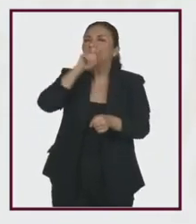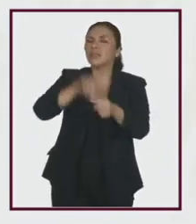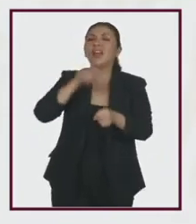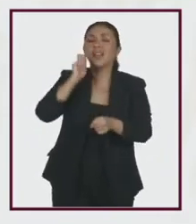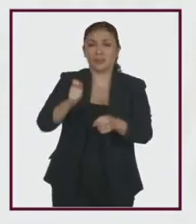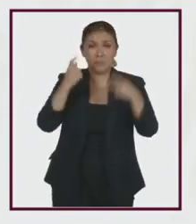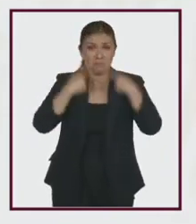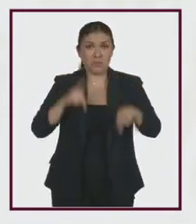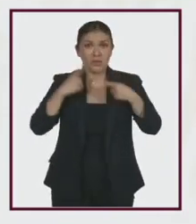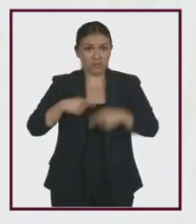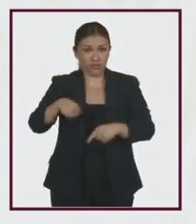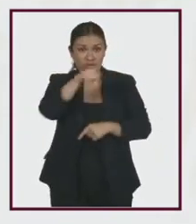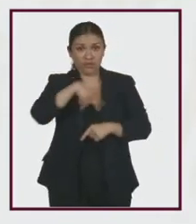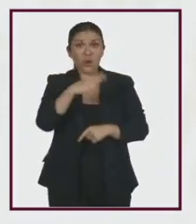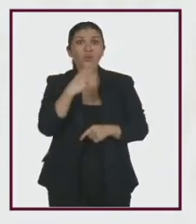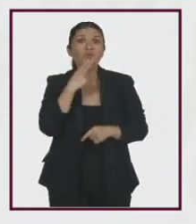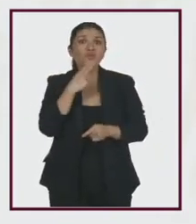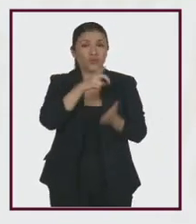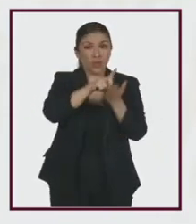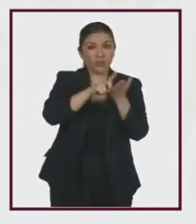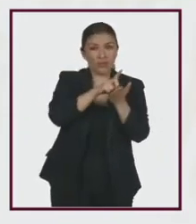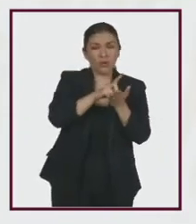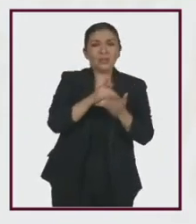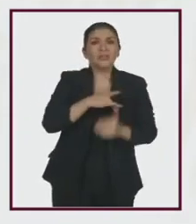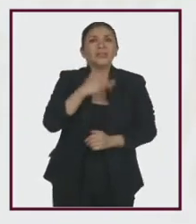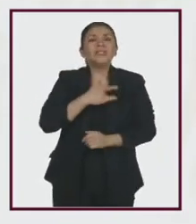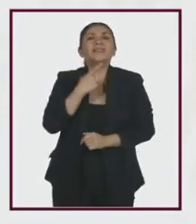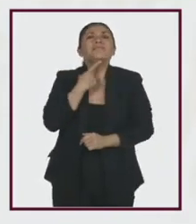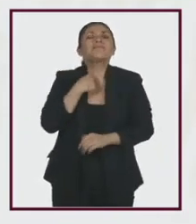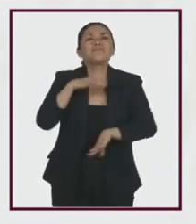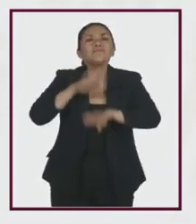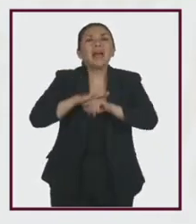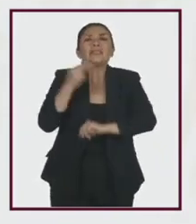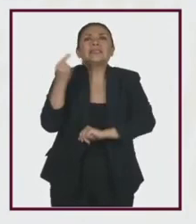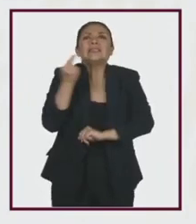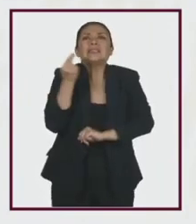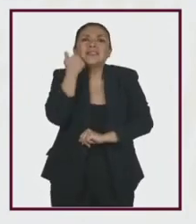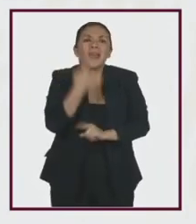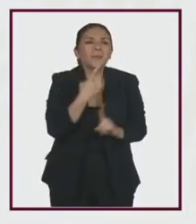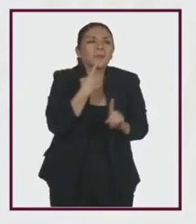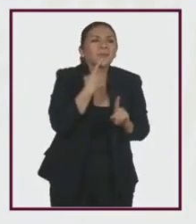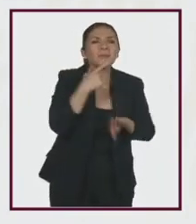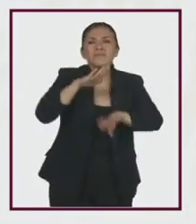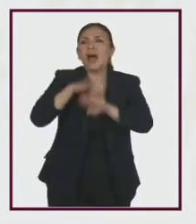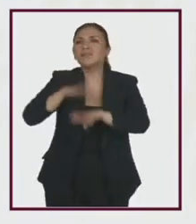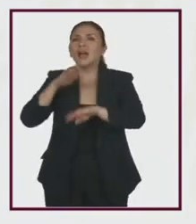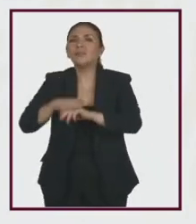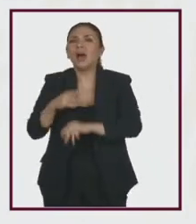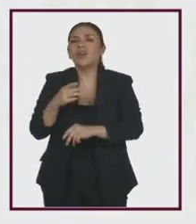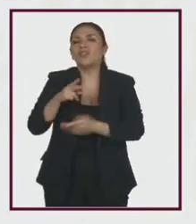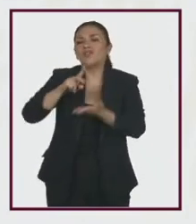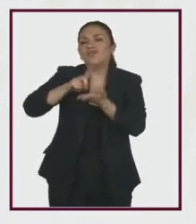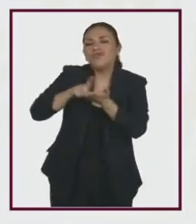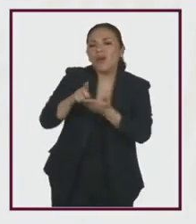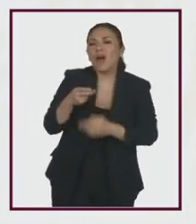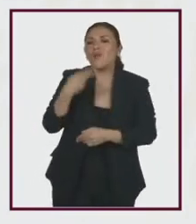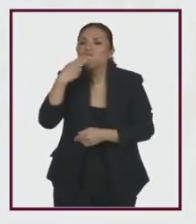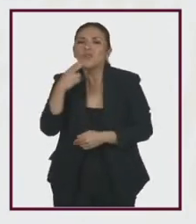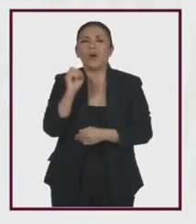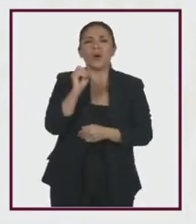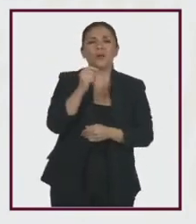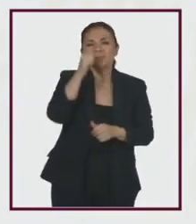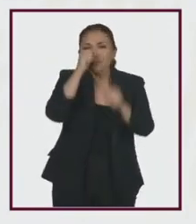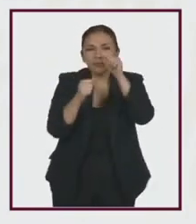las personas que consumimos, una necesidad de consumir la sustancia para buscar